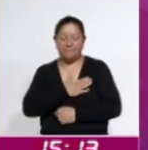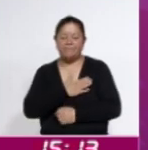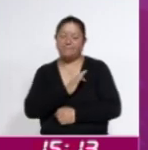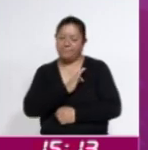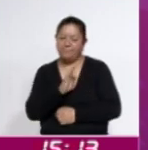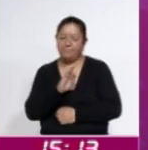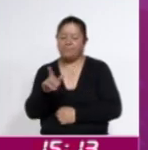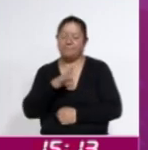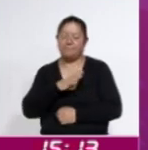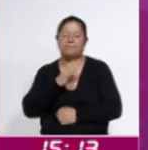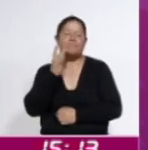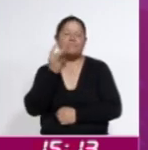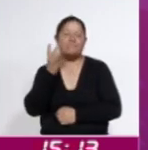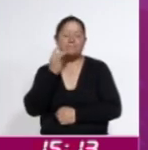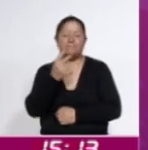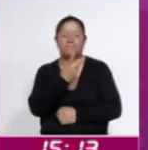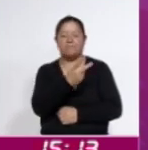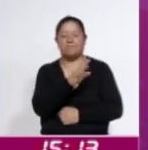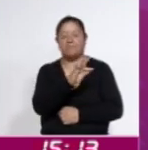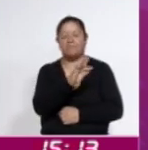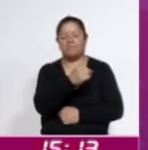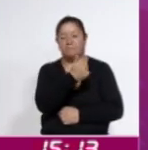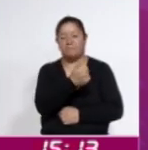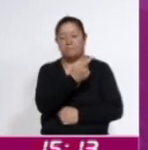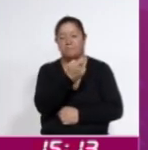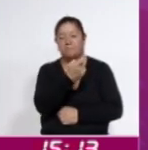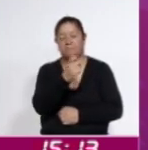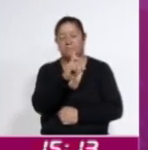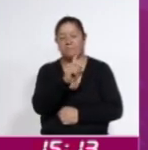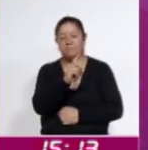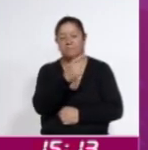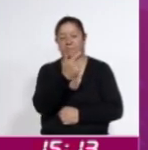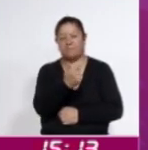través de nuestra línea directa de WhatsApp,